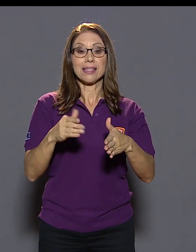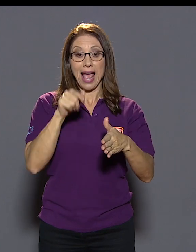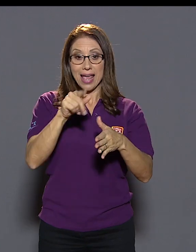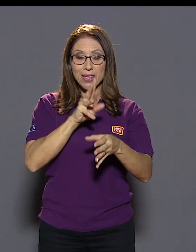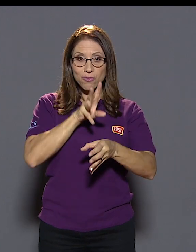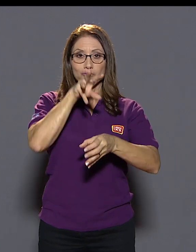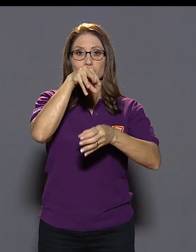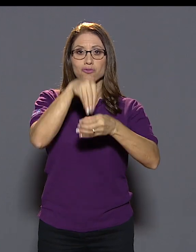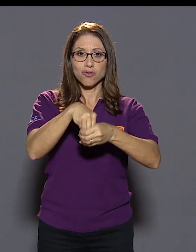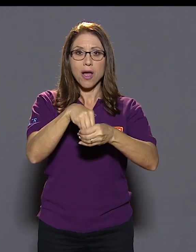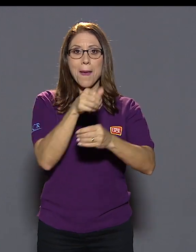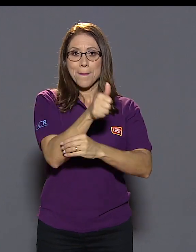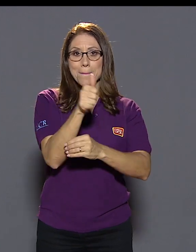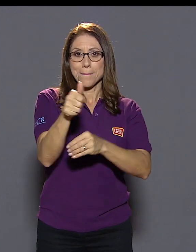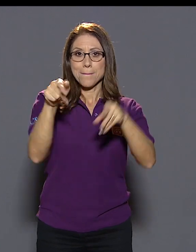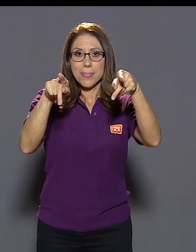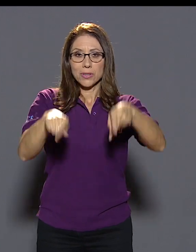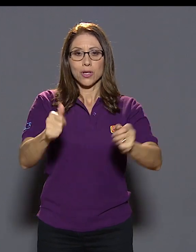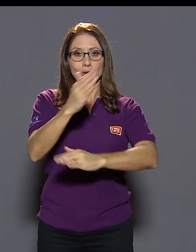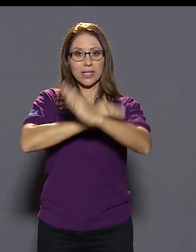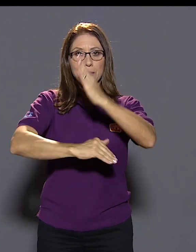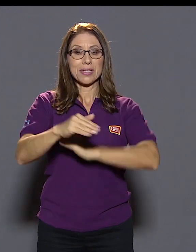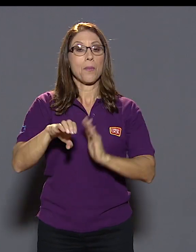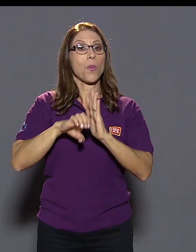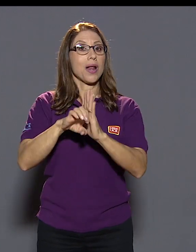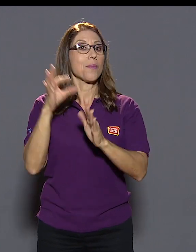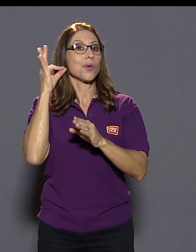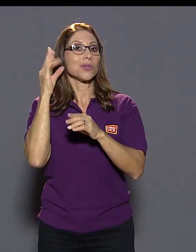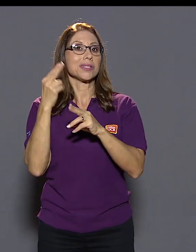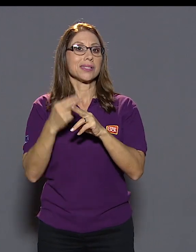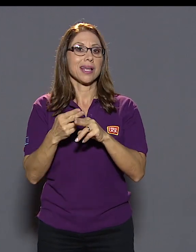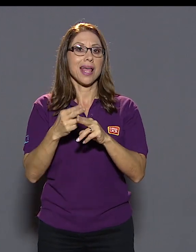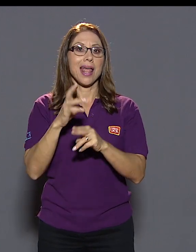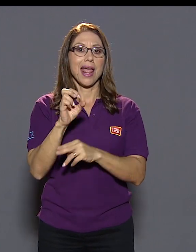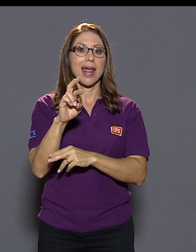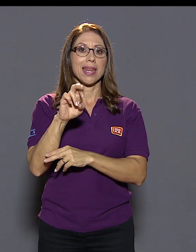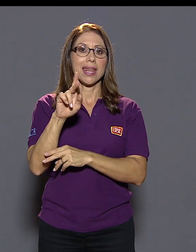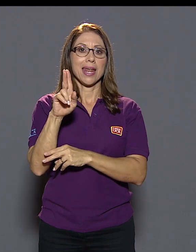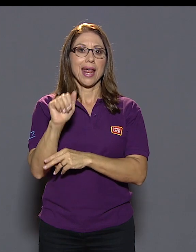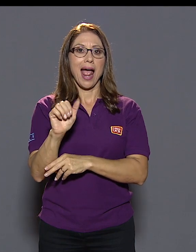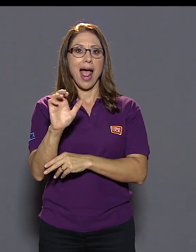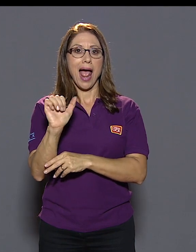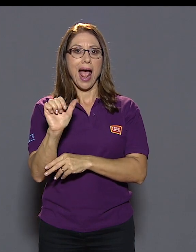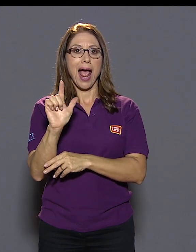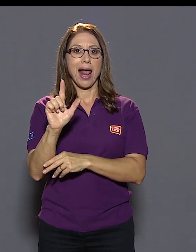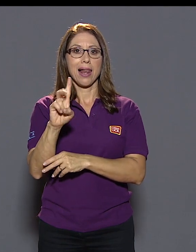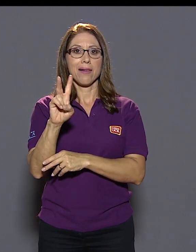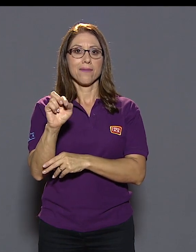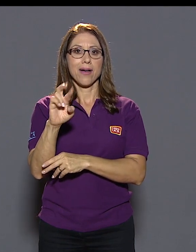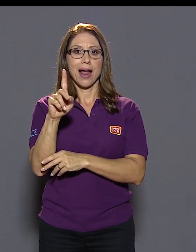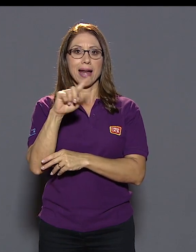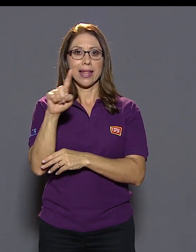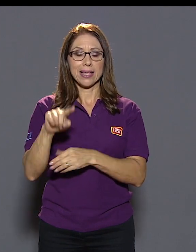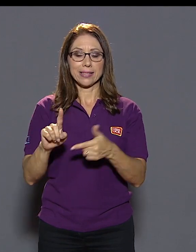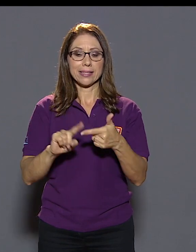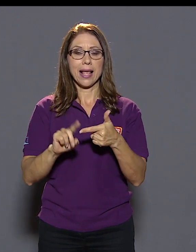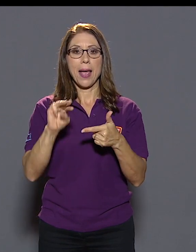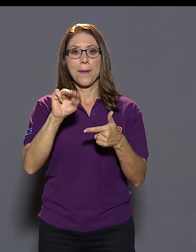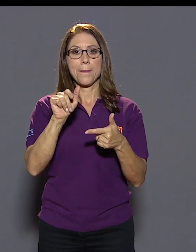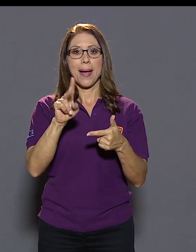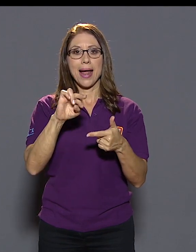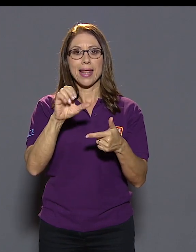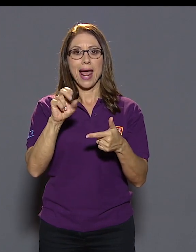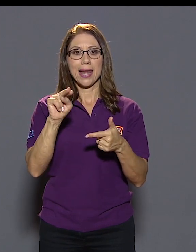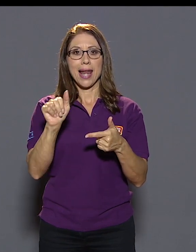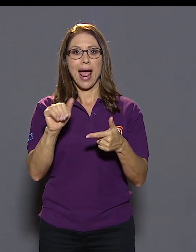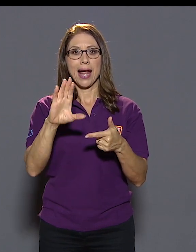estaban incluidas personas con discapacidad, que, por ejemplo, la señora Erika Álvarez, otras, Mariana